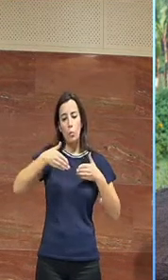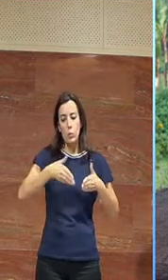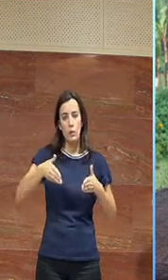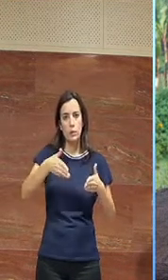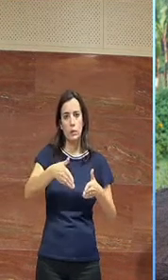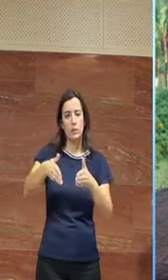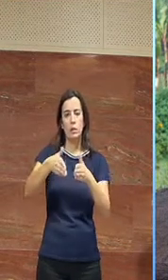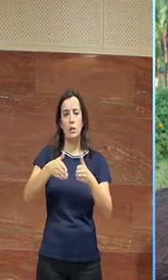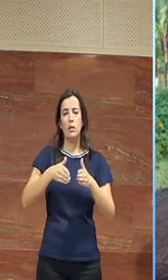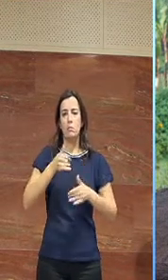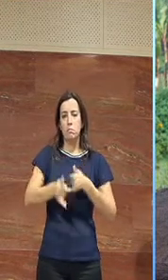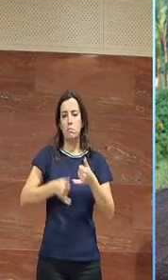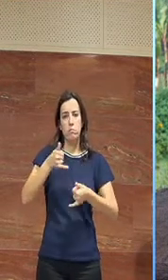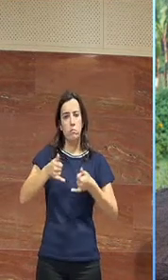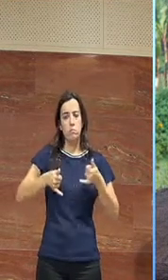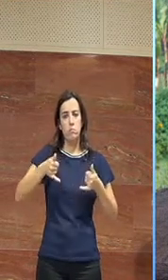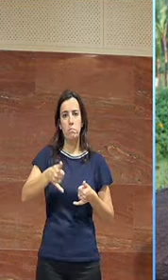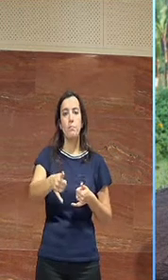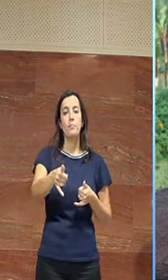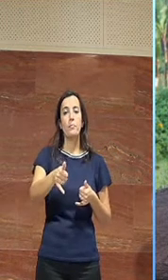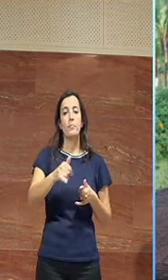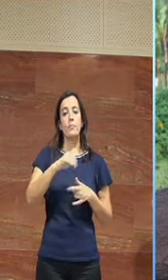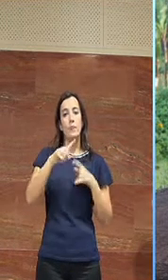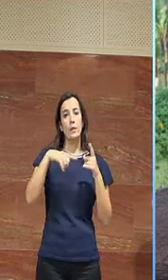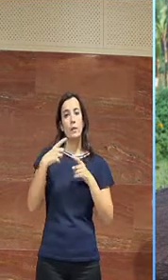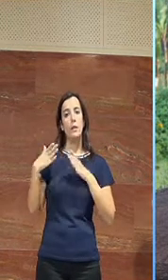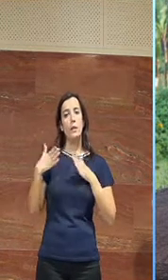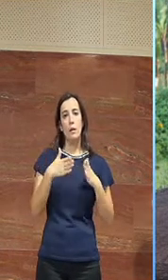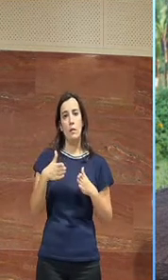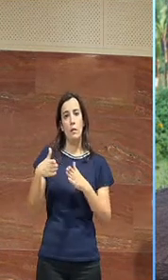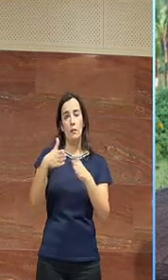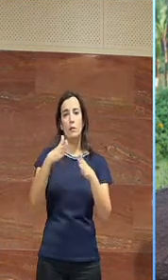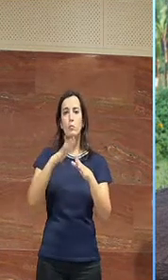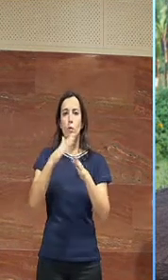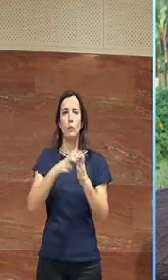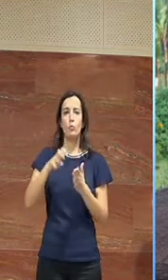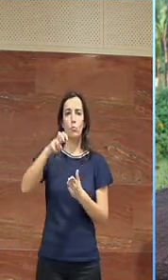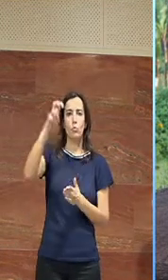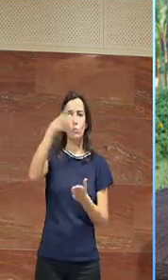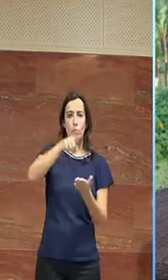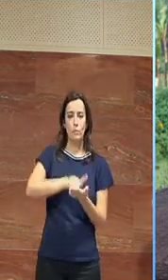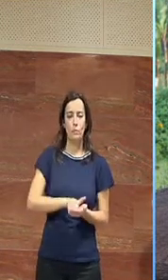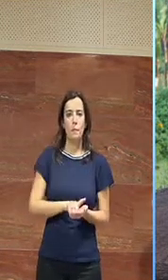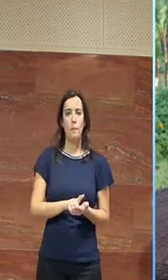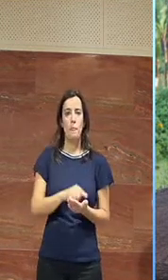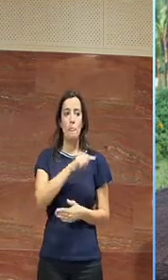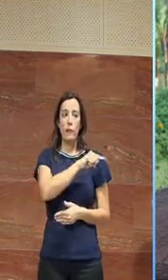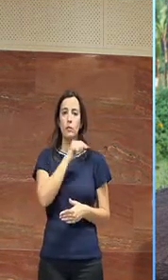zonas productivas están altas y bajan con ellas, y luego en los camiones los utilizan para volver a subir, ¿no? Pero esto está ocurriendo